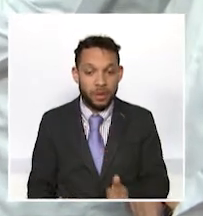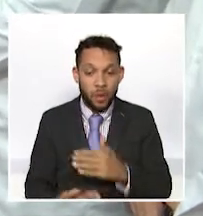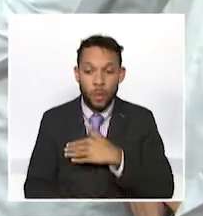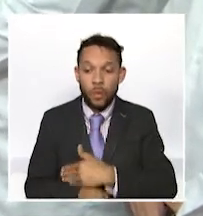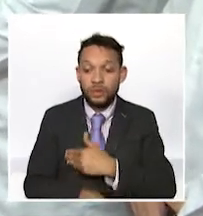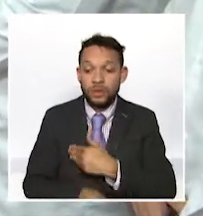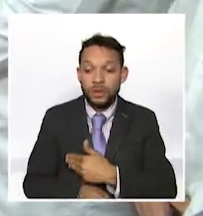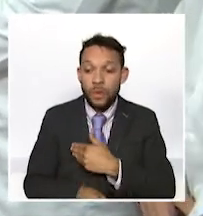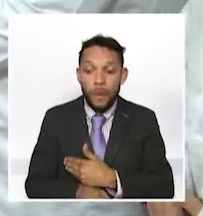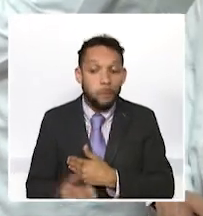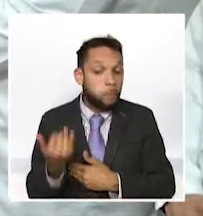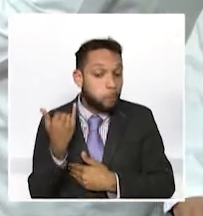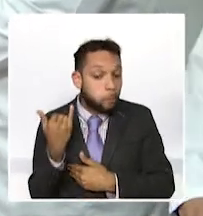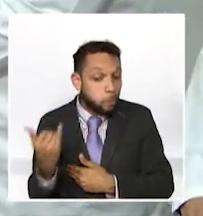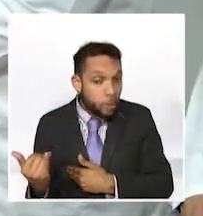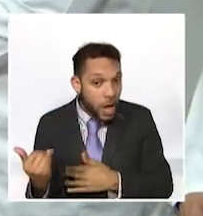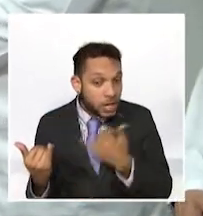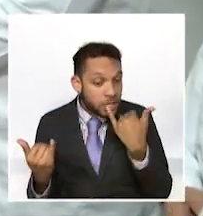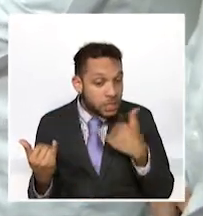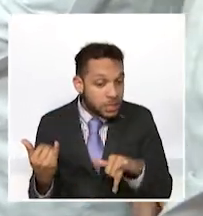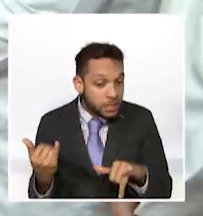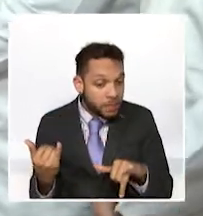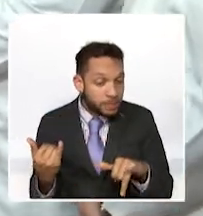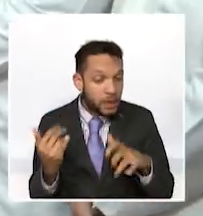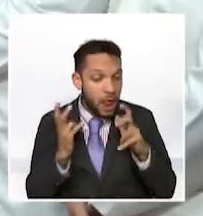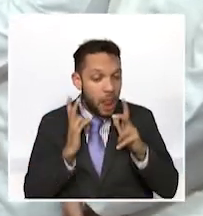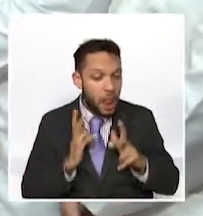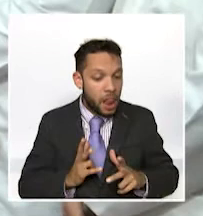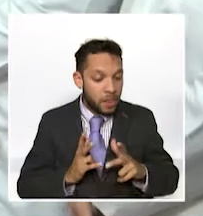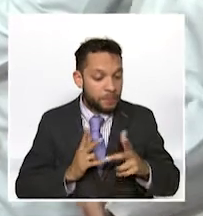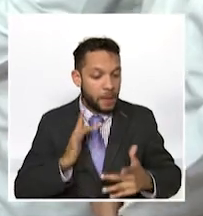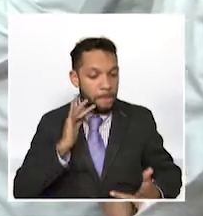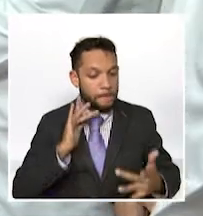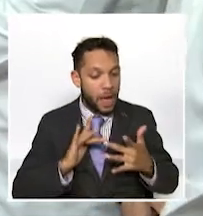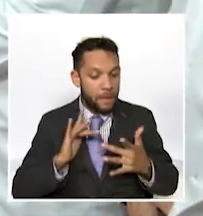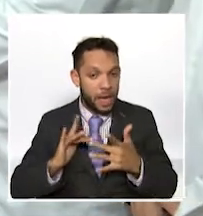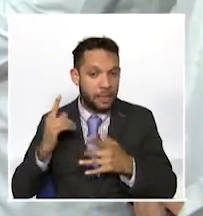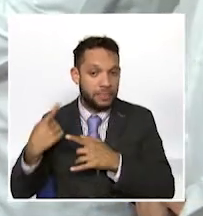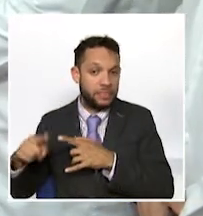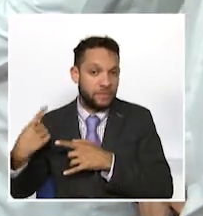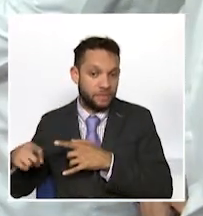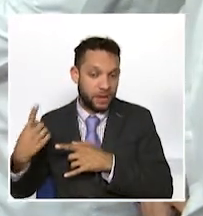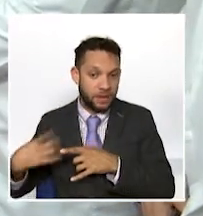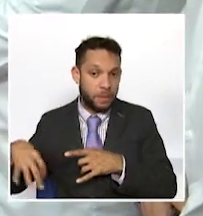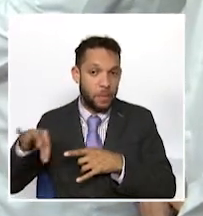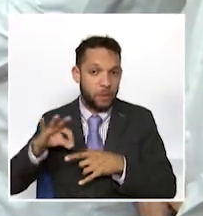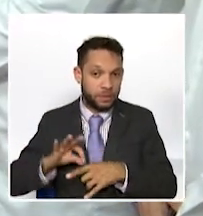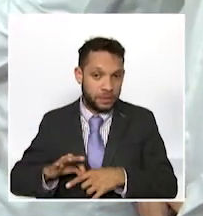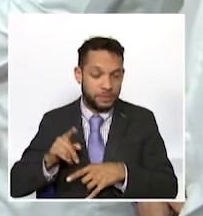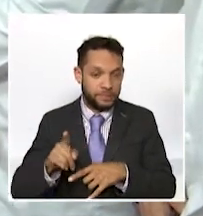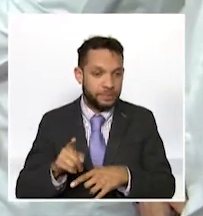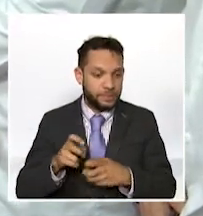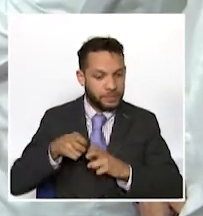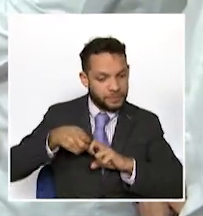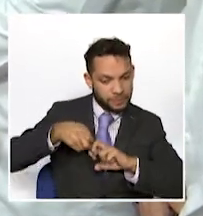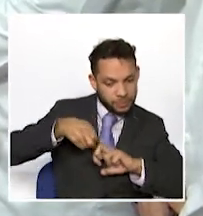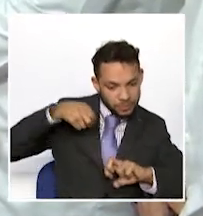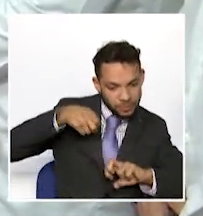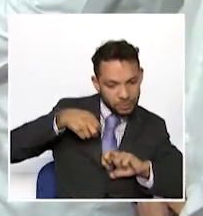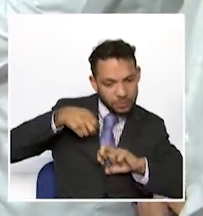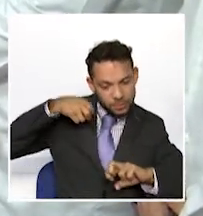ahí, que no los usamos y que ya no están desarrollados es diferente. Cuando se genera toda esta tensión en la zona